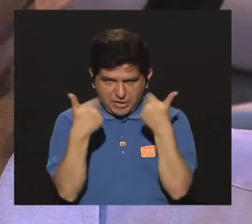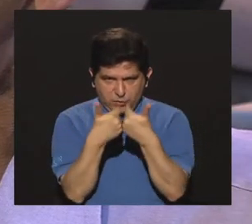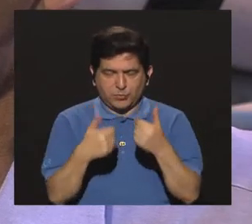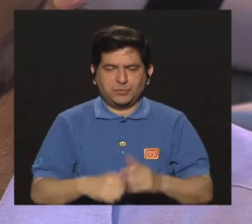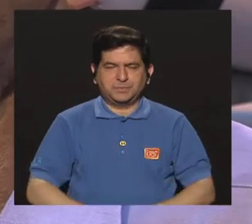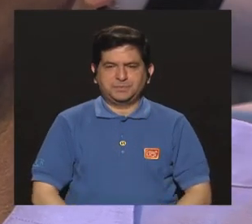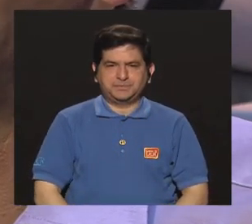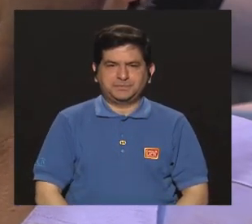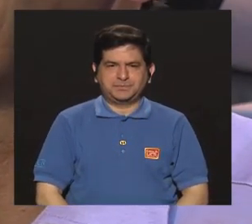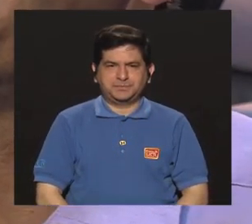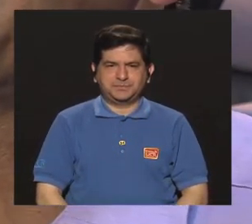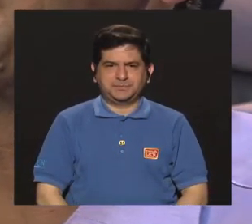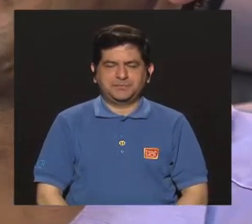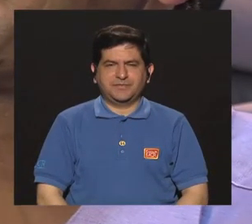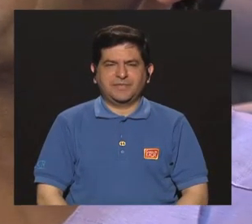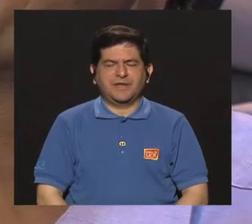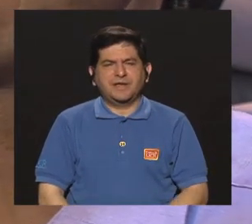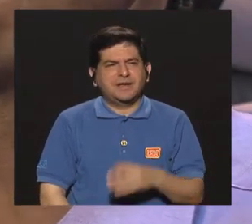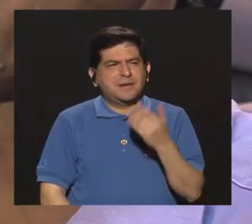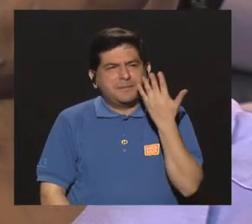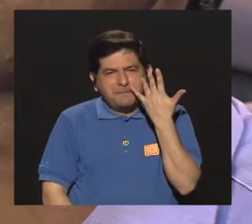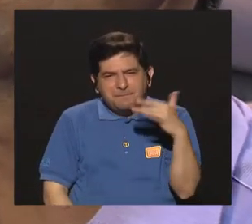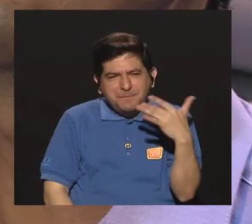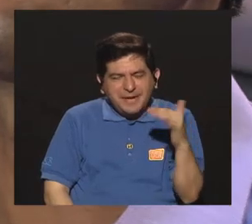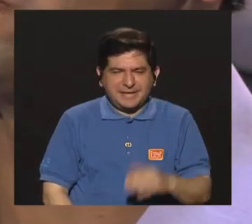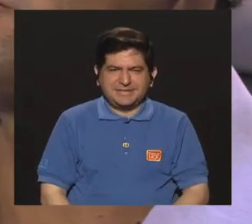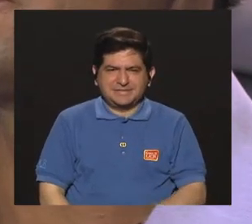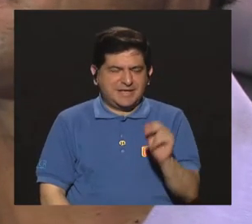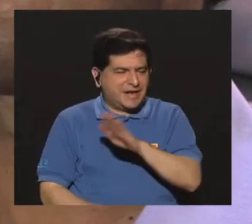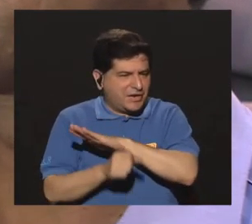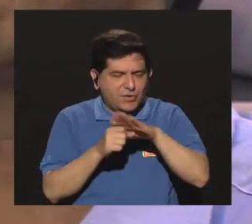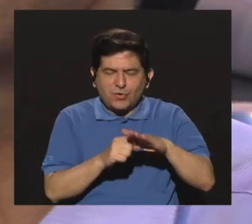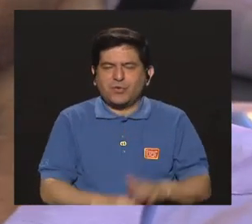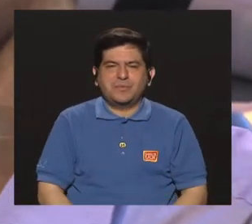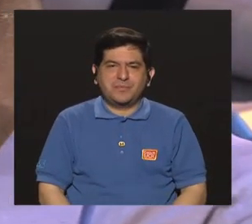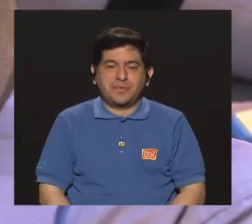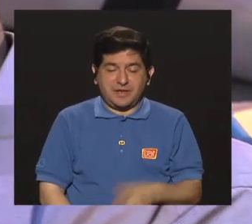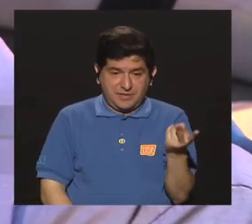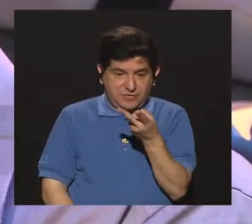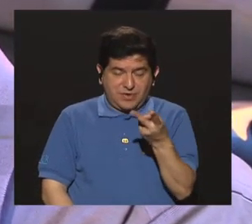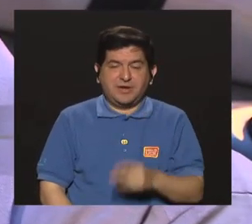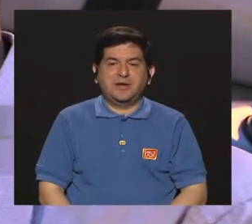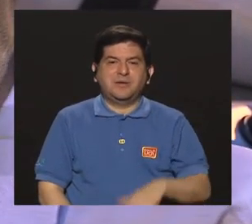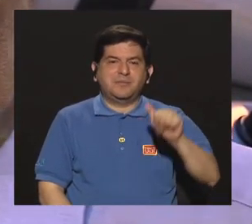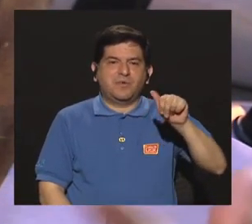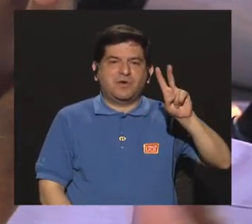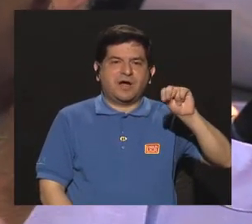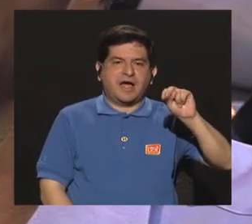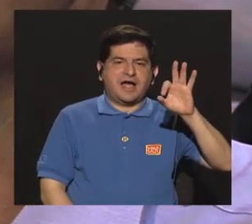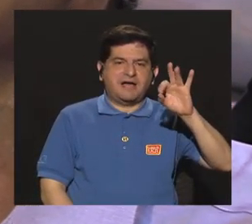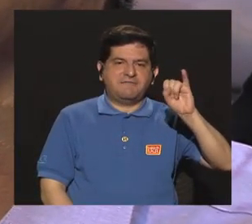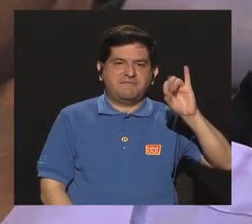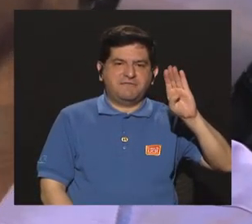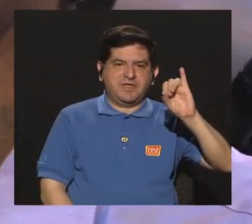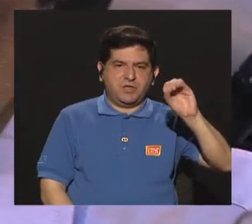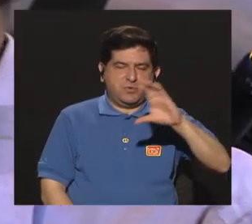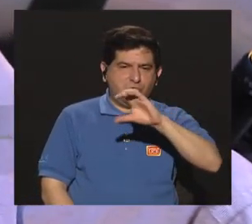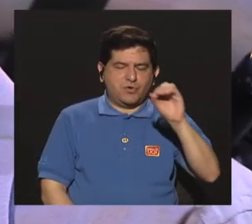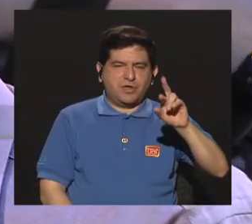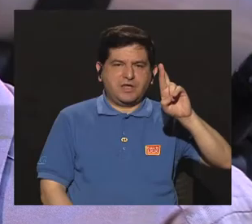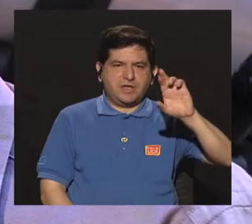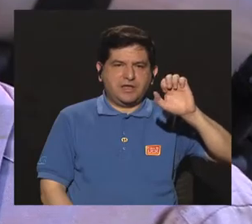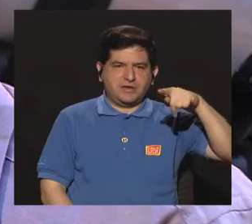como entender como que no son suficientes los anfibios y los reptiles y que se fusionan para